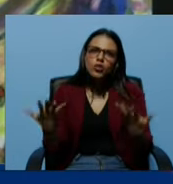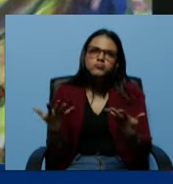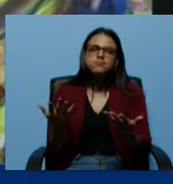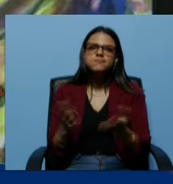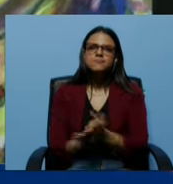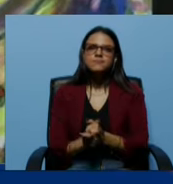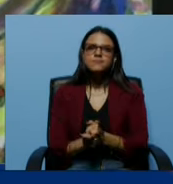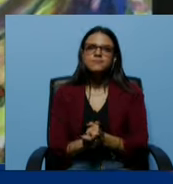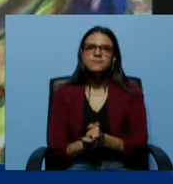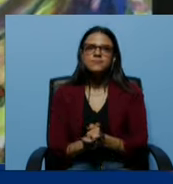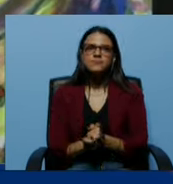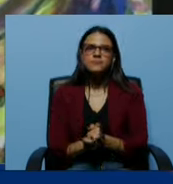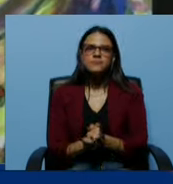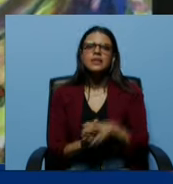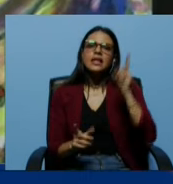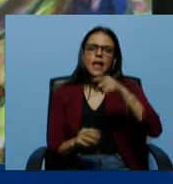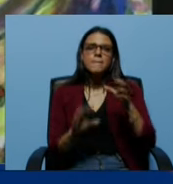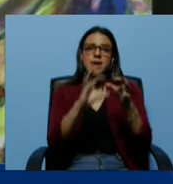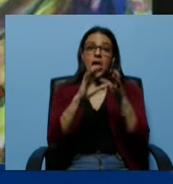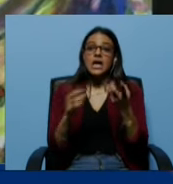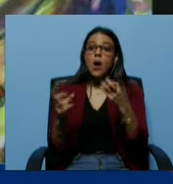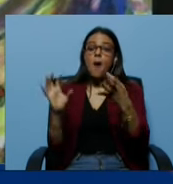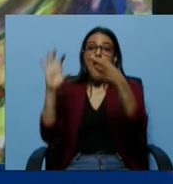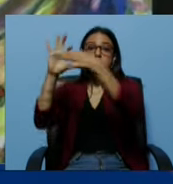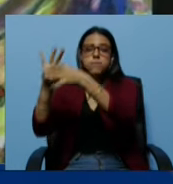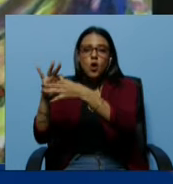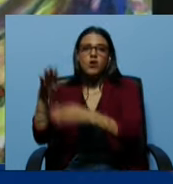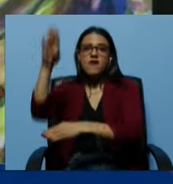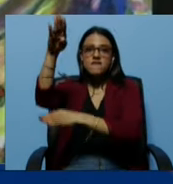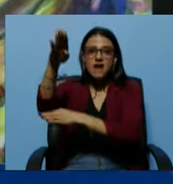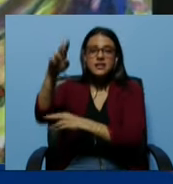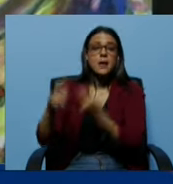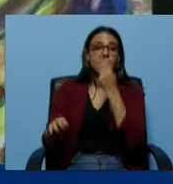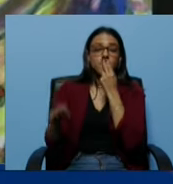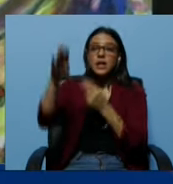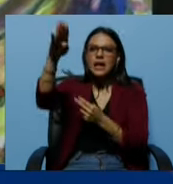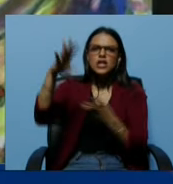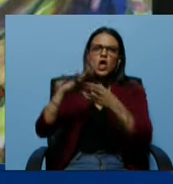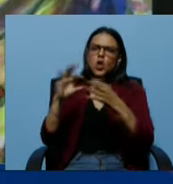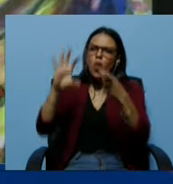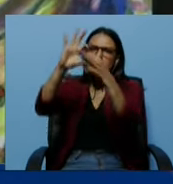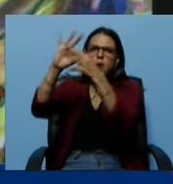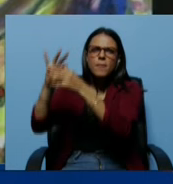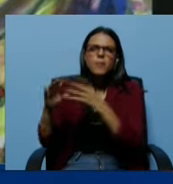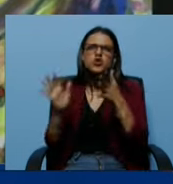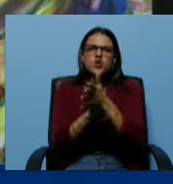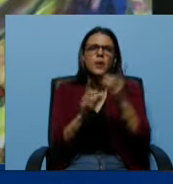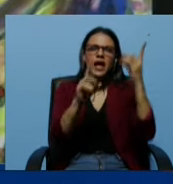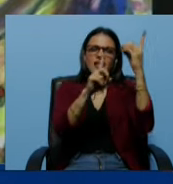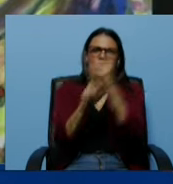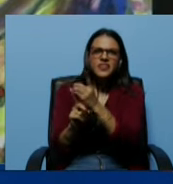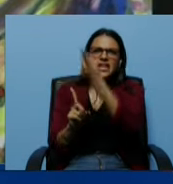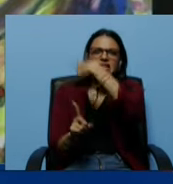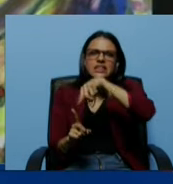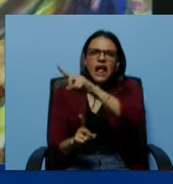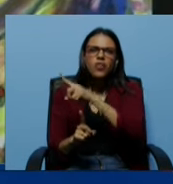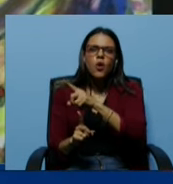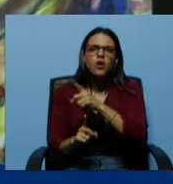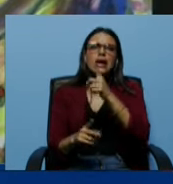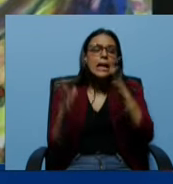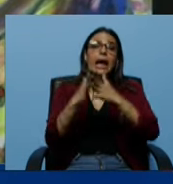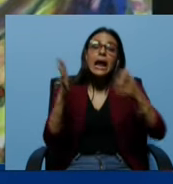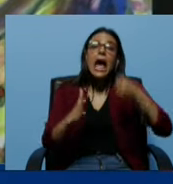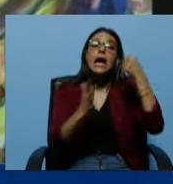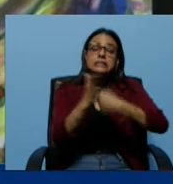y la unión de los dos, fascismo y nazismo, con el franquismo en España. Tremenda lucha que tocó en esa